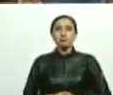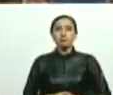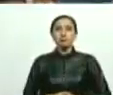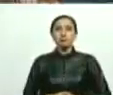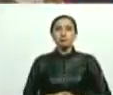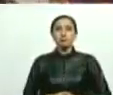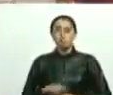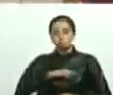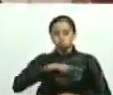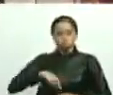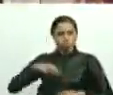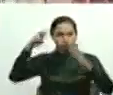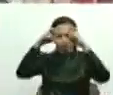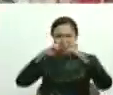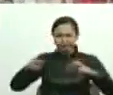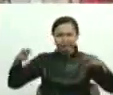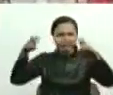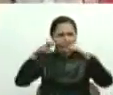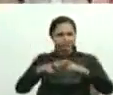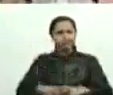Estamos procesando.